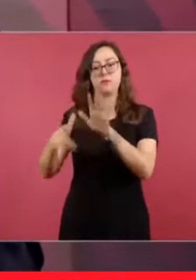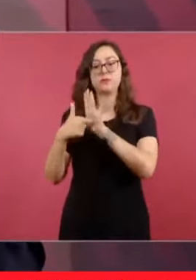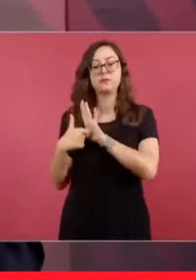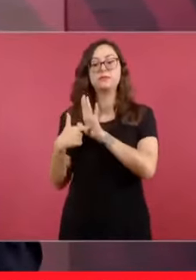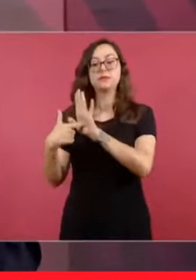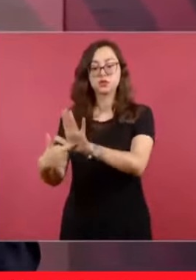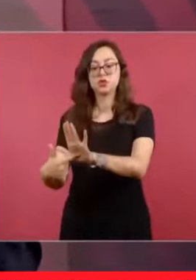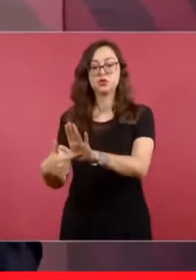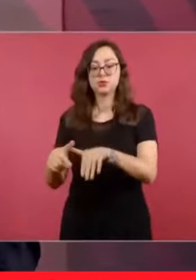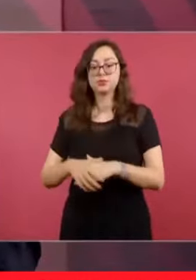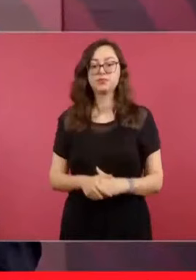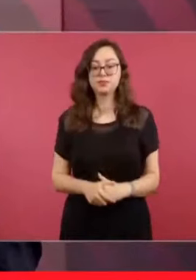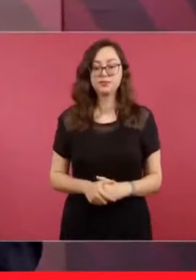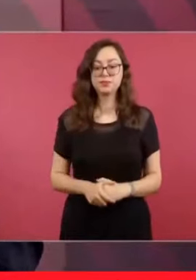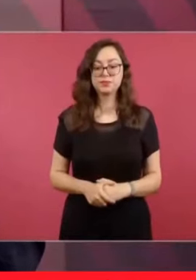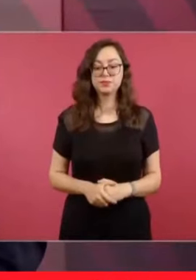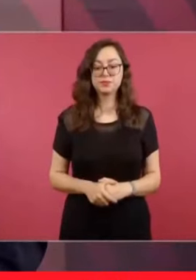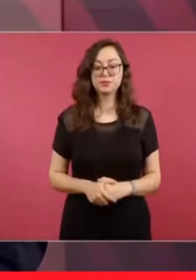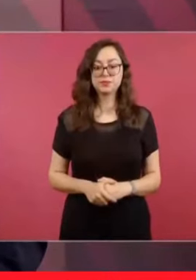se